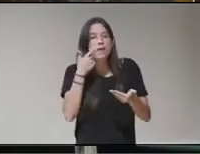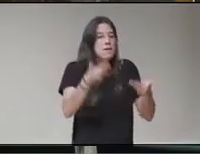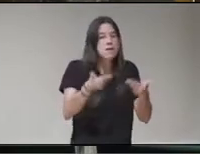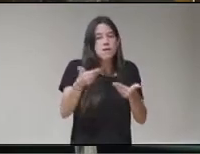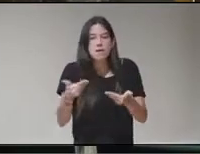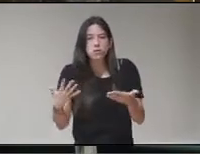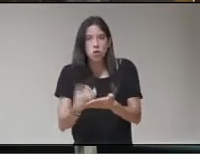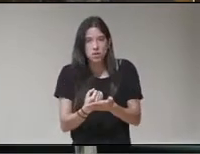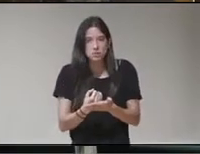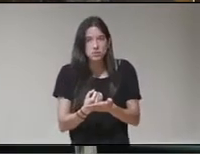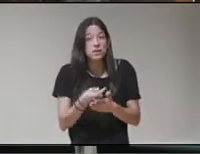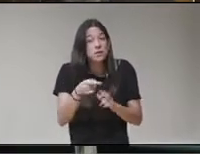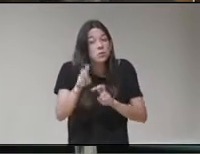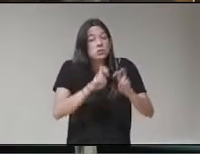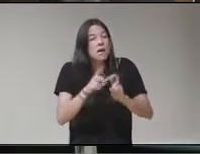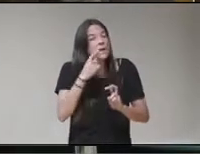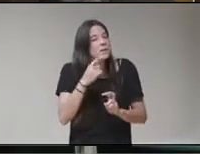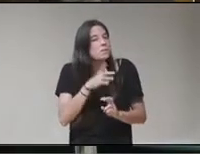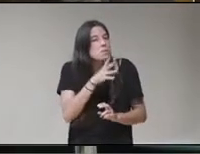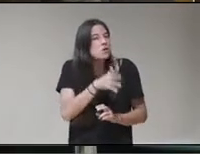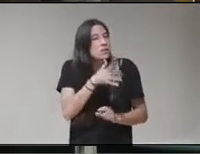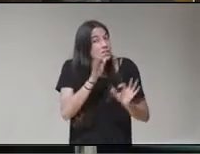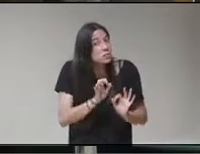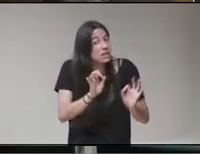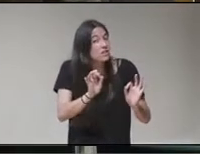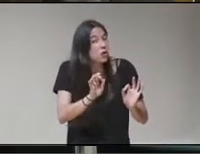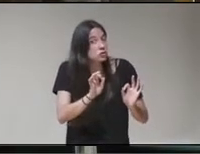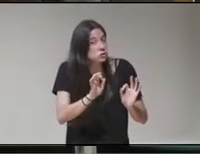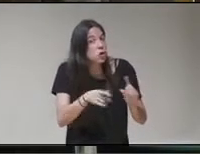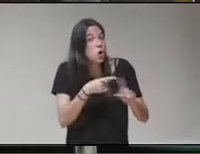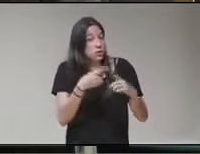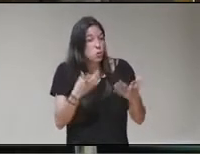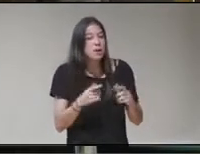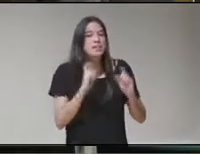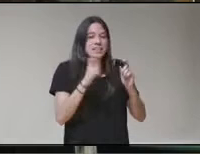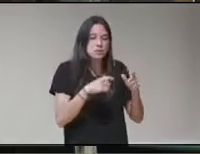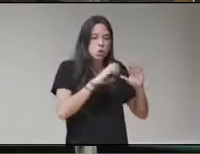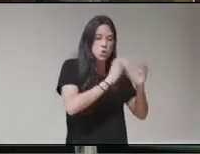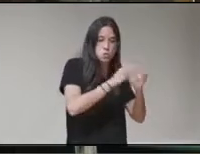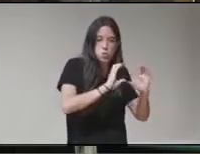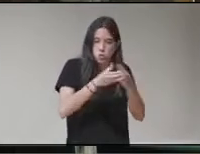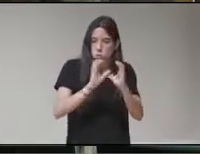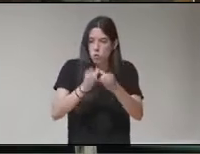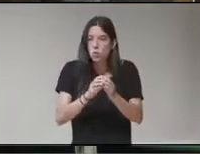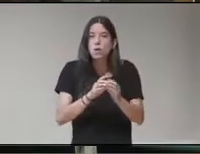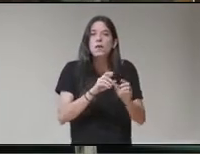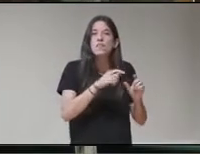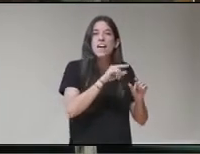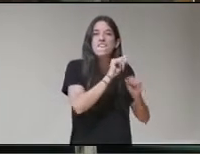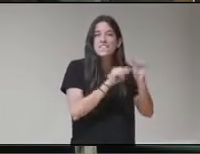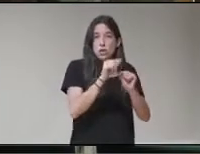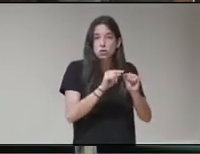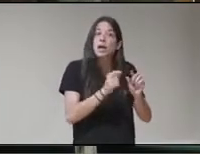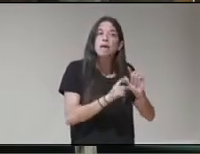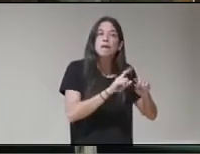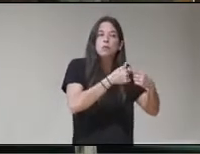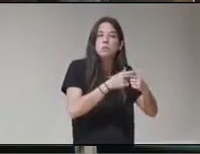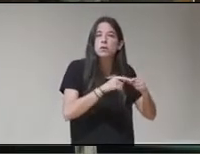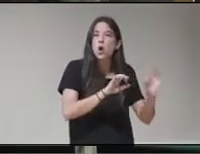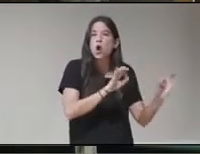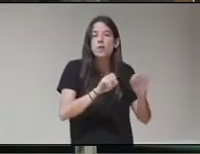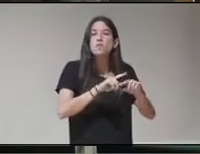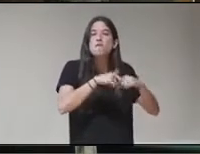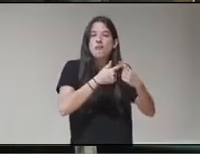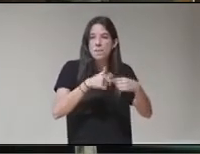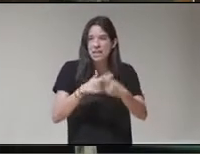buscando motivos que fueran específicos para intentar agrupar a los virus en familias de una manera más o menos